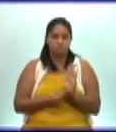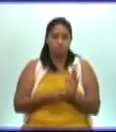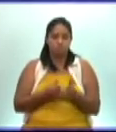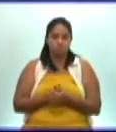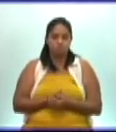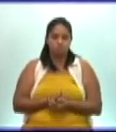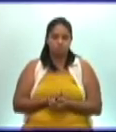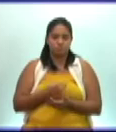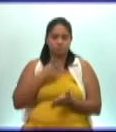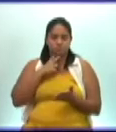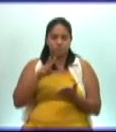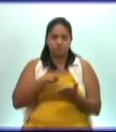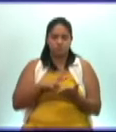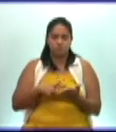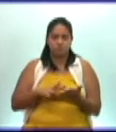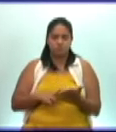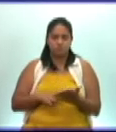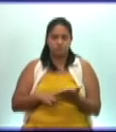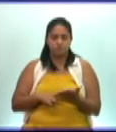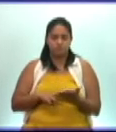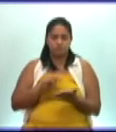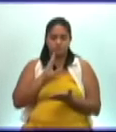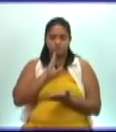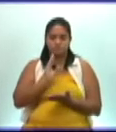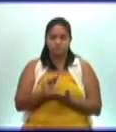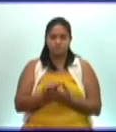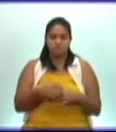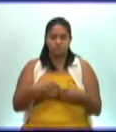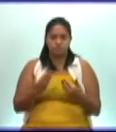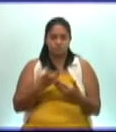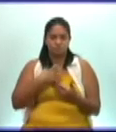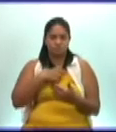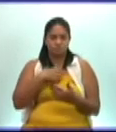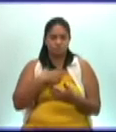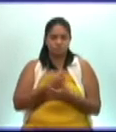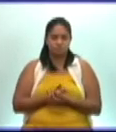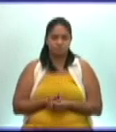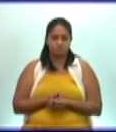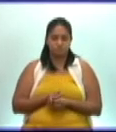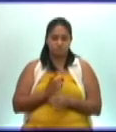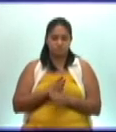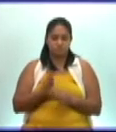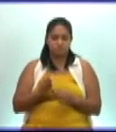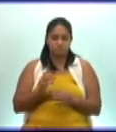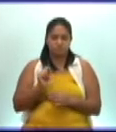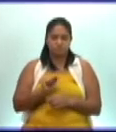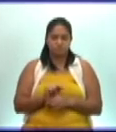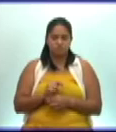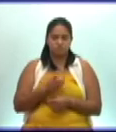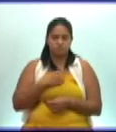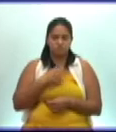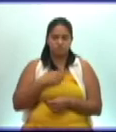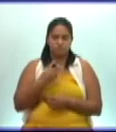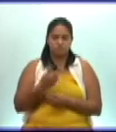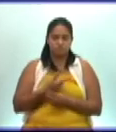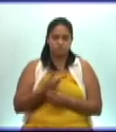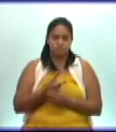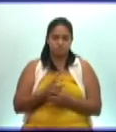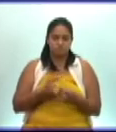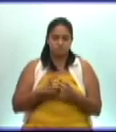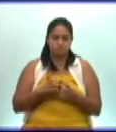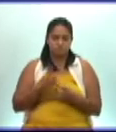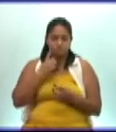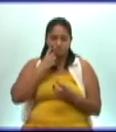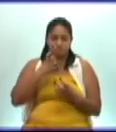Lectura, ¿qué están pidiendo? ¿Qué tengo? Y a partir de ahora, usted tiene dos herramientas